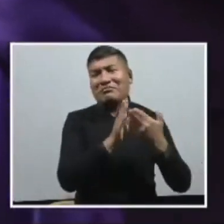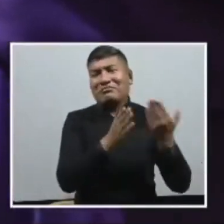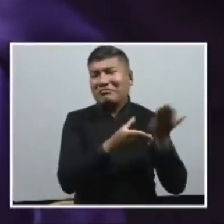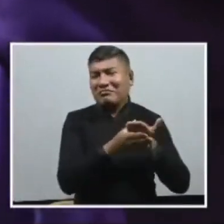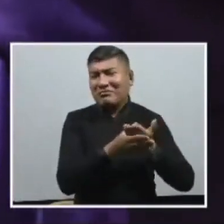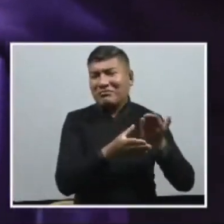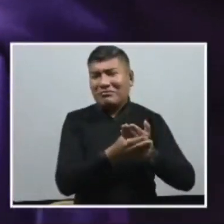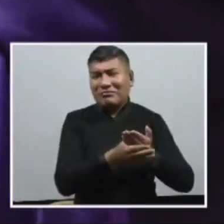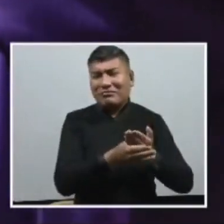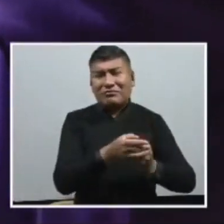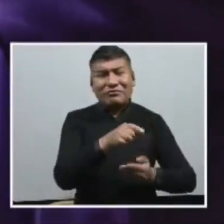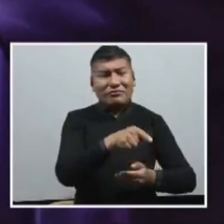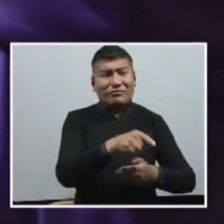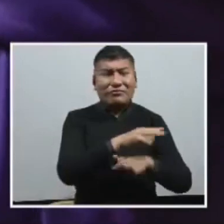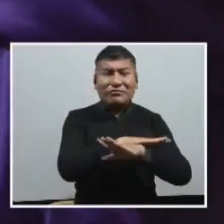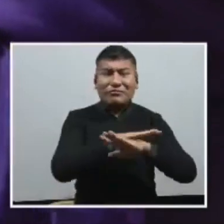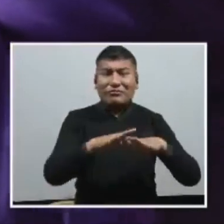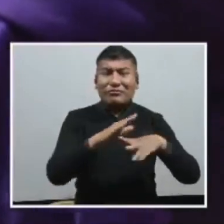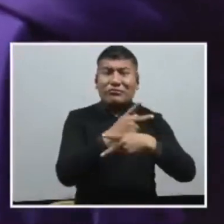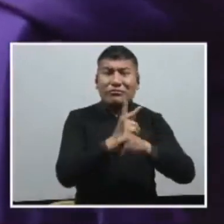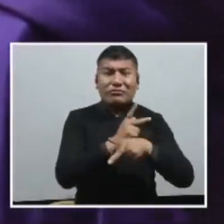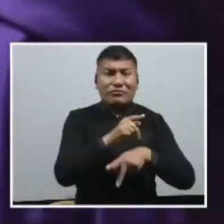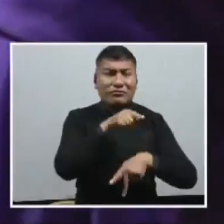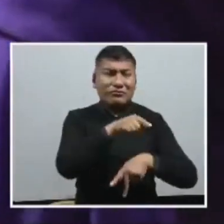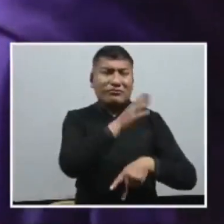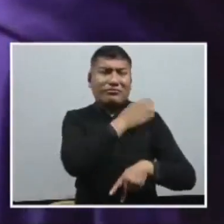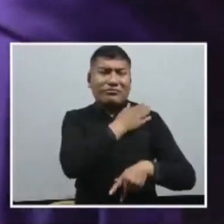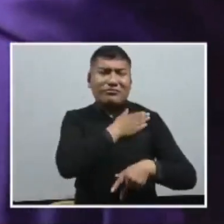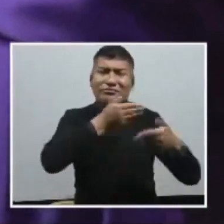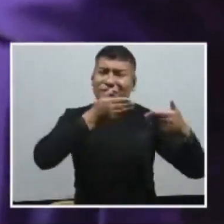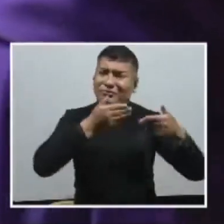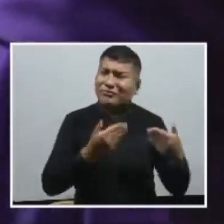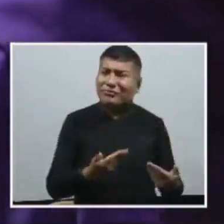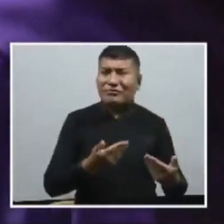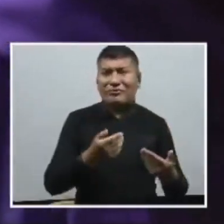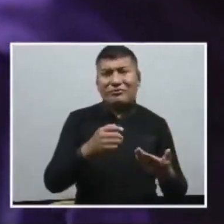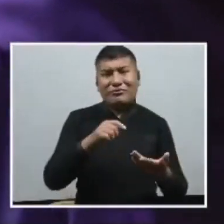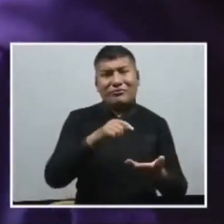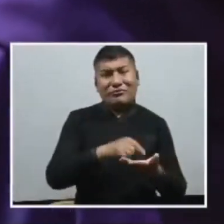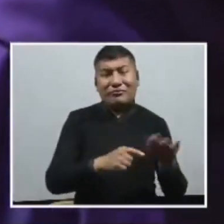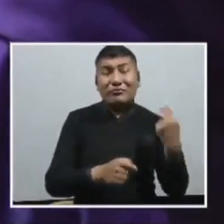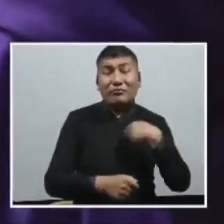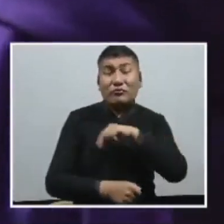lo tanto no es productivo, más bien es una carga, así a veces pensamos,